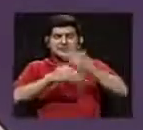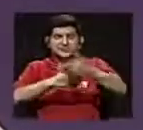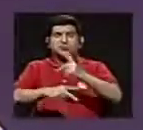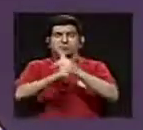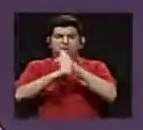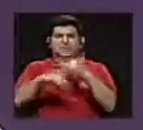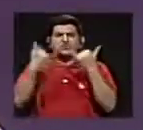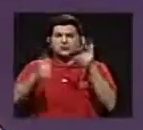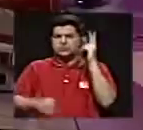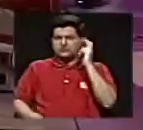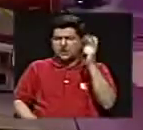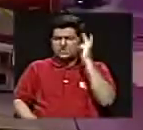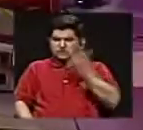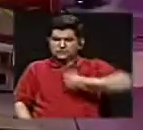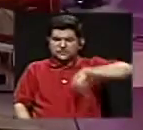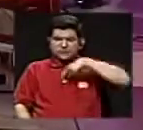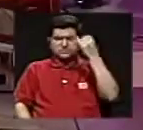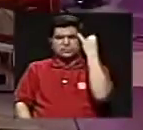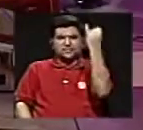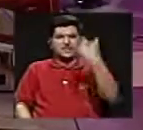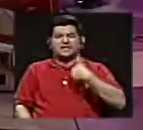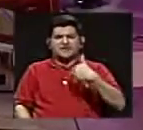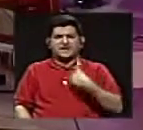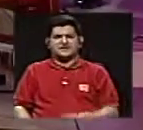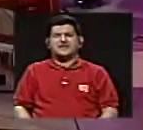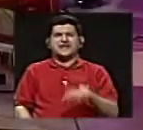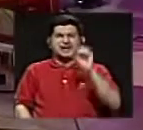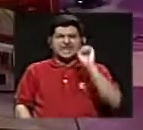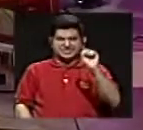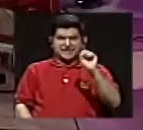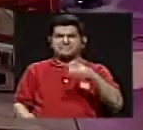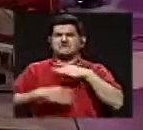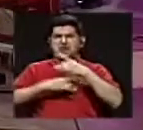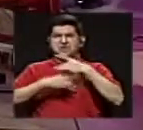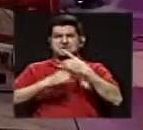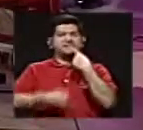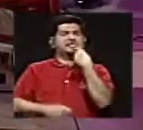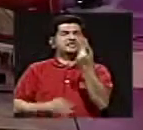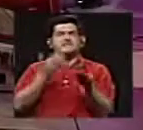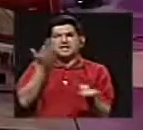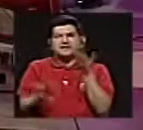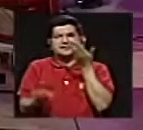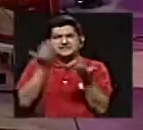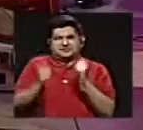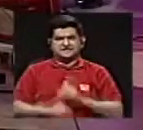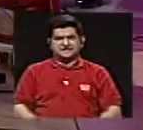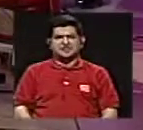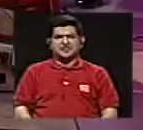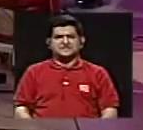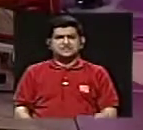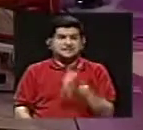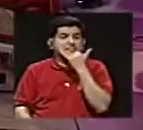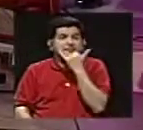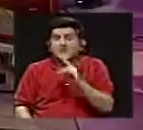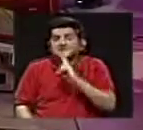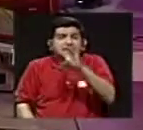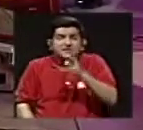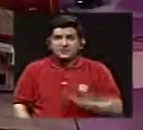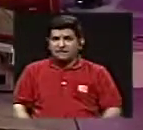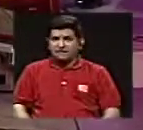Ya hemos escuchado un poco el planteamiento de Selvi, me parece bien interesante. ¿Podrían decirnos entonces qué es lo que está pasando